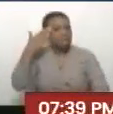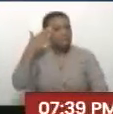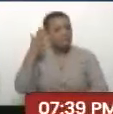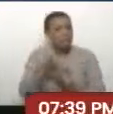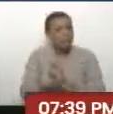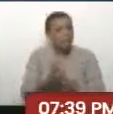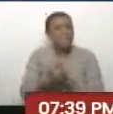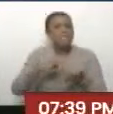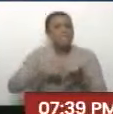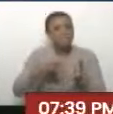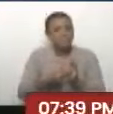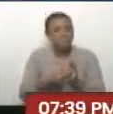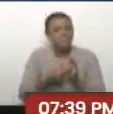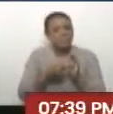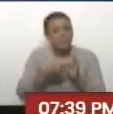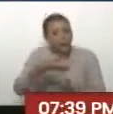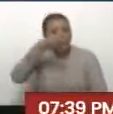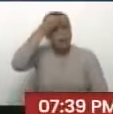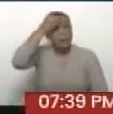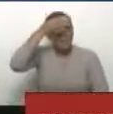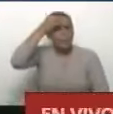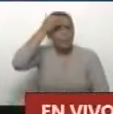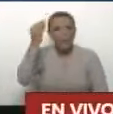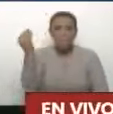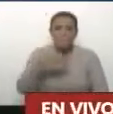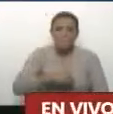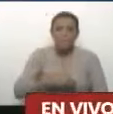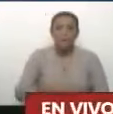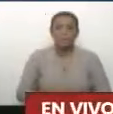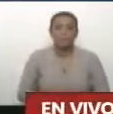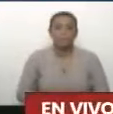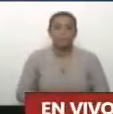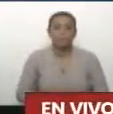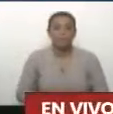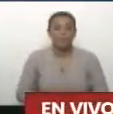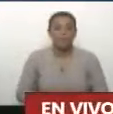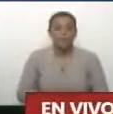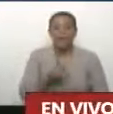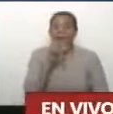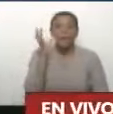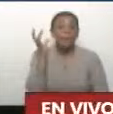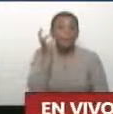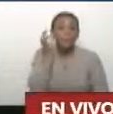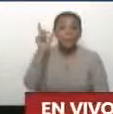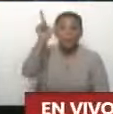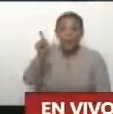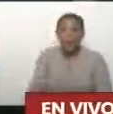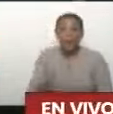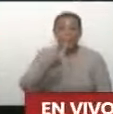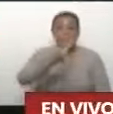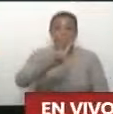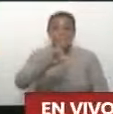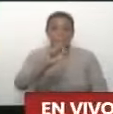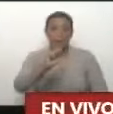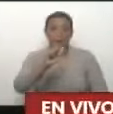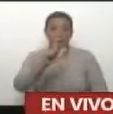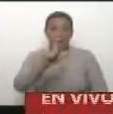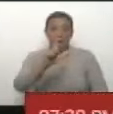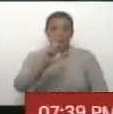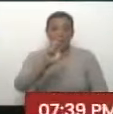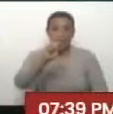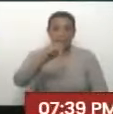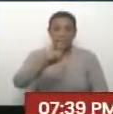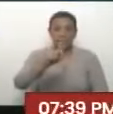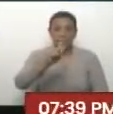bueno cultiv arme Igualmente está Valentina badel jefa máximo de badel